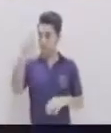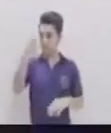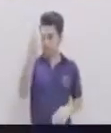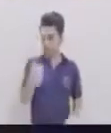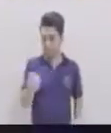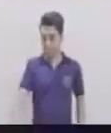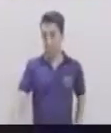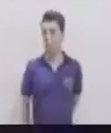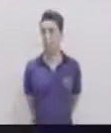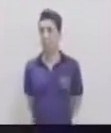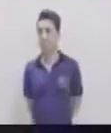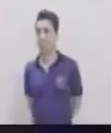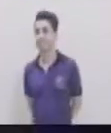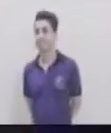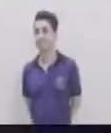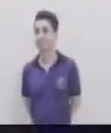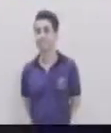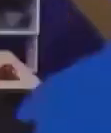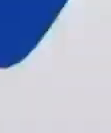hasta la próxima.